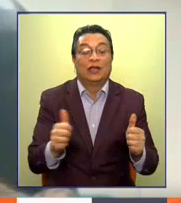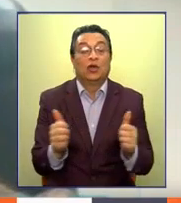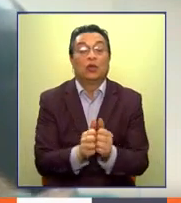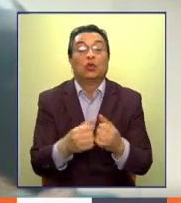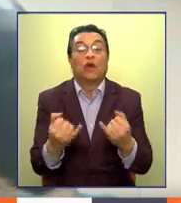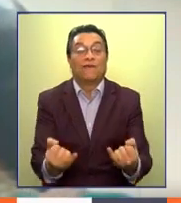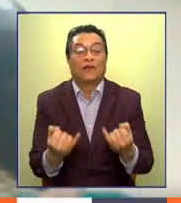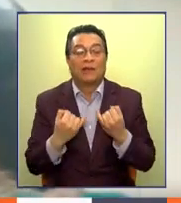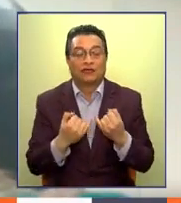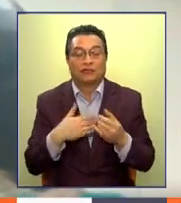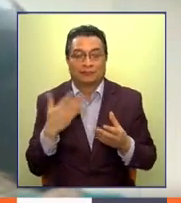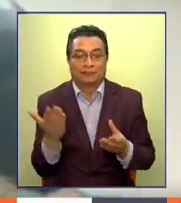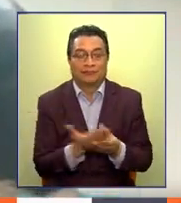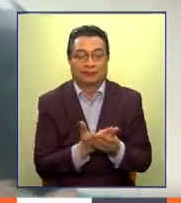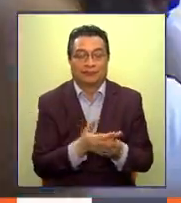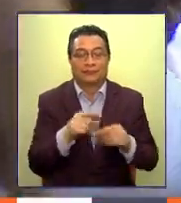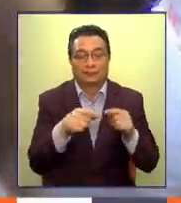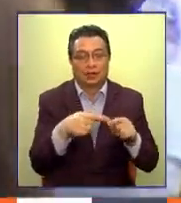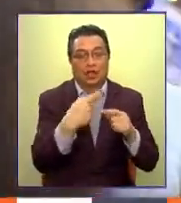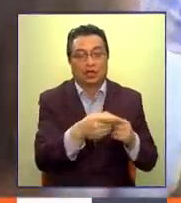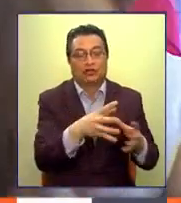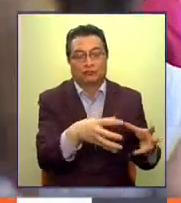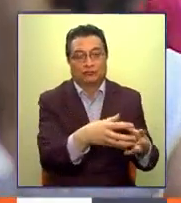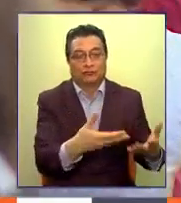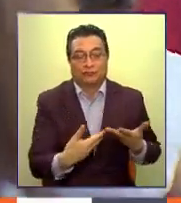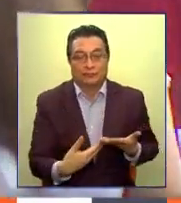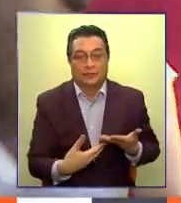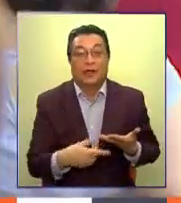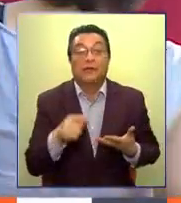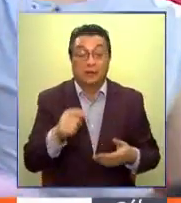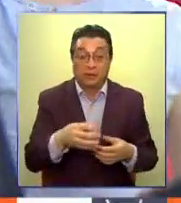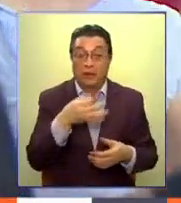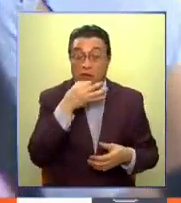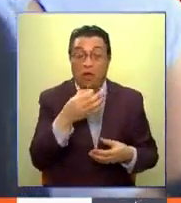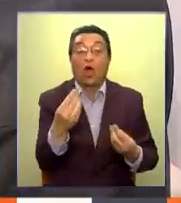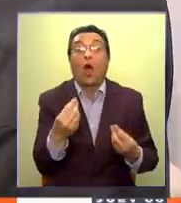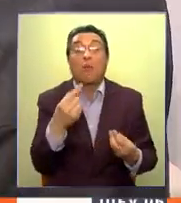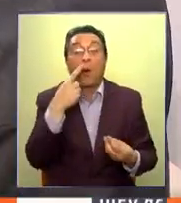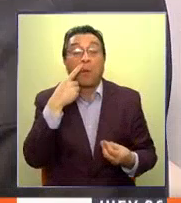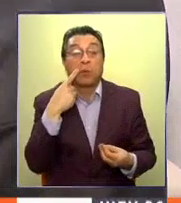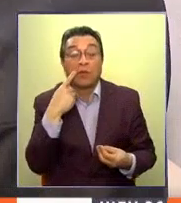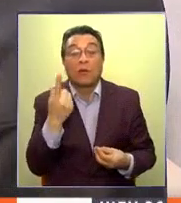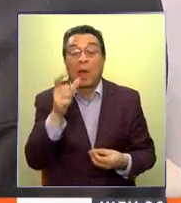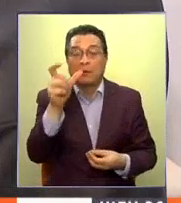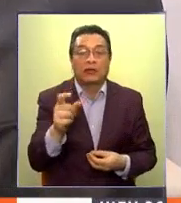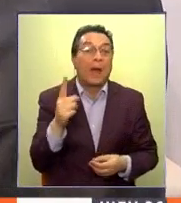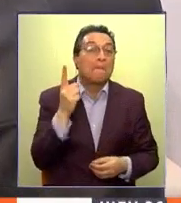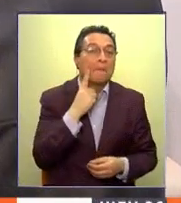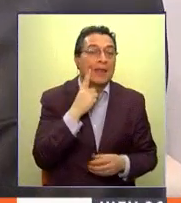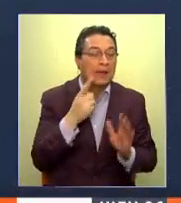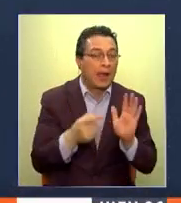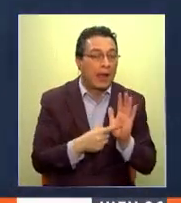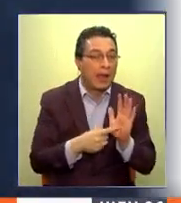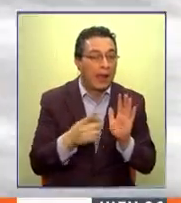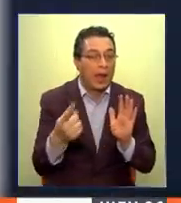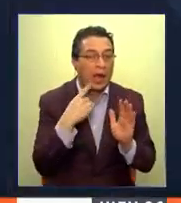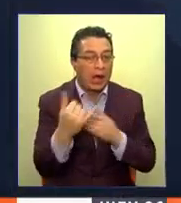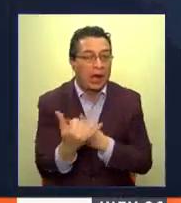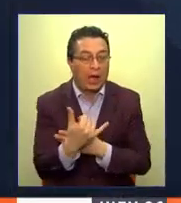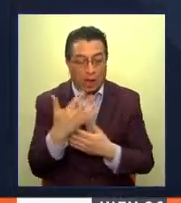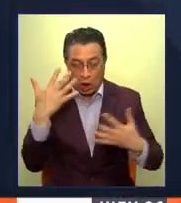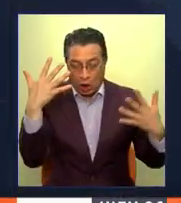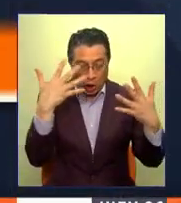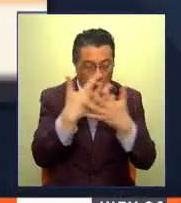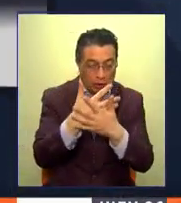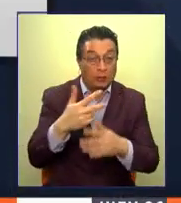a recibir de fuentes externas. Aseguran que tendrán cómo corroborar si una persona mintió, sin embargo, debido a la confusión, a partir